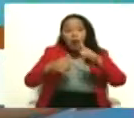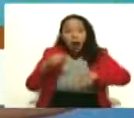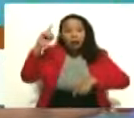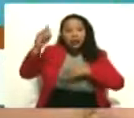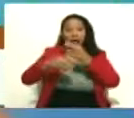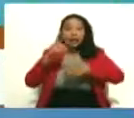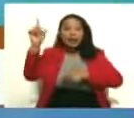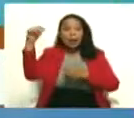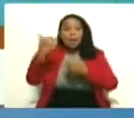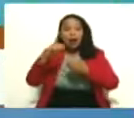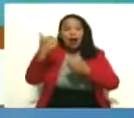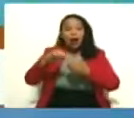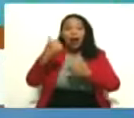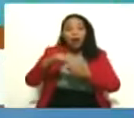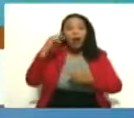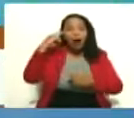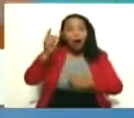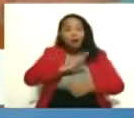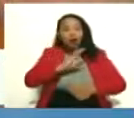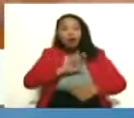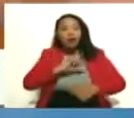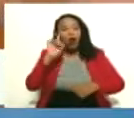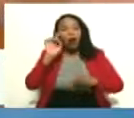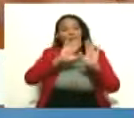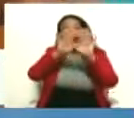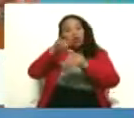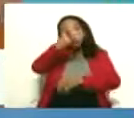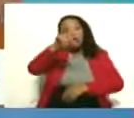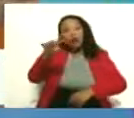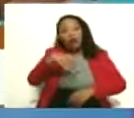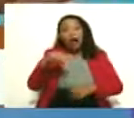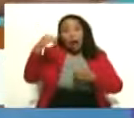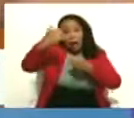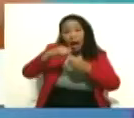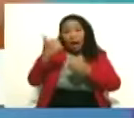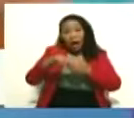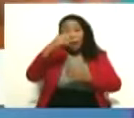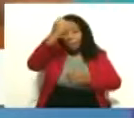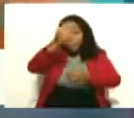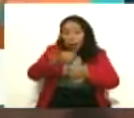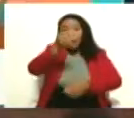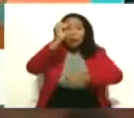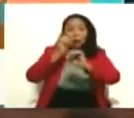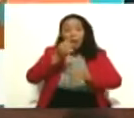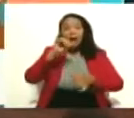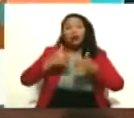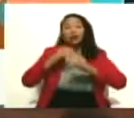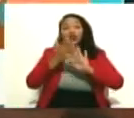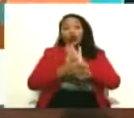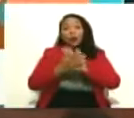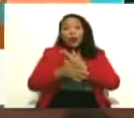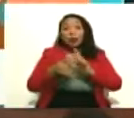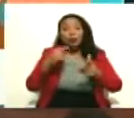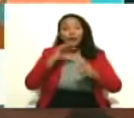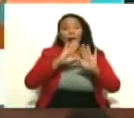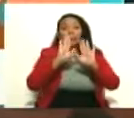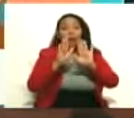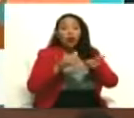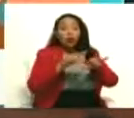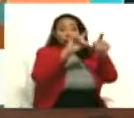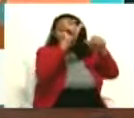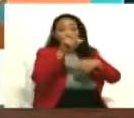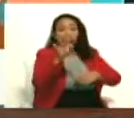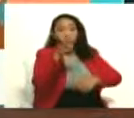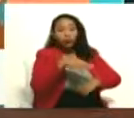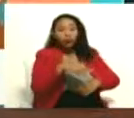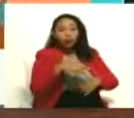se prenden con la gaita también en favor del Esequibo, que hay que decirlo, la gaita tiene una gran trayectoria de canciones en favor del Esequibo, no